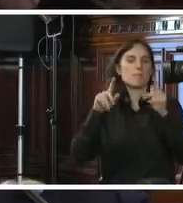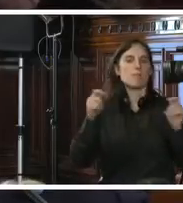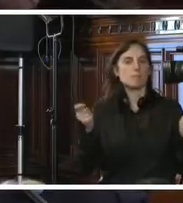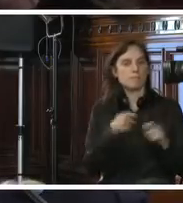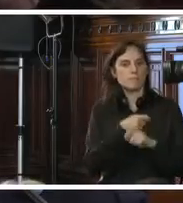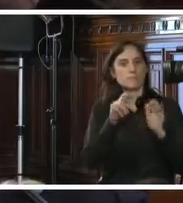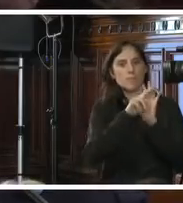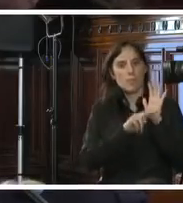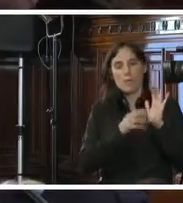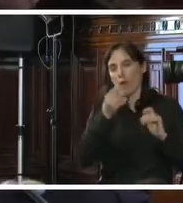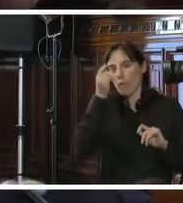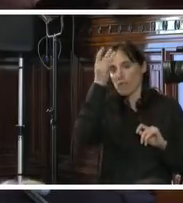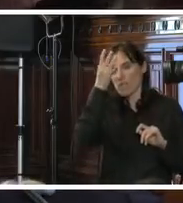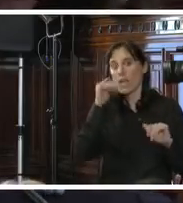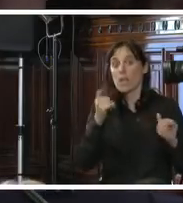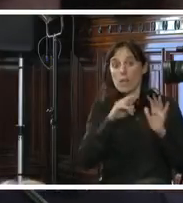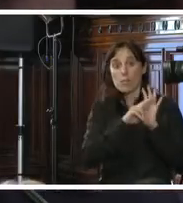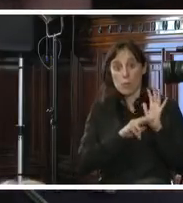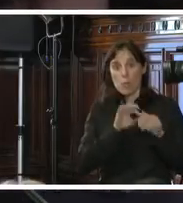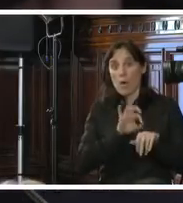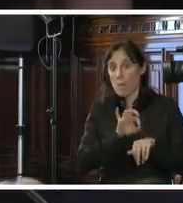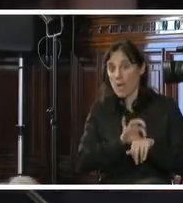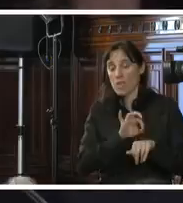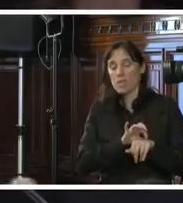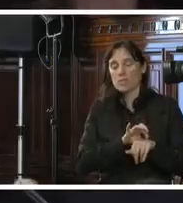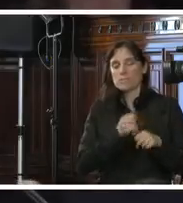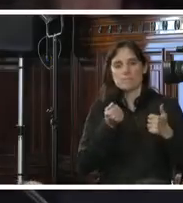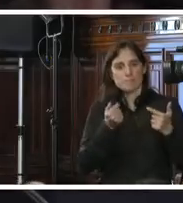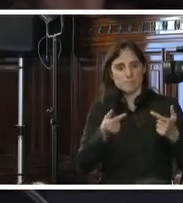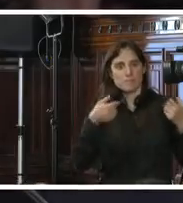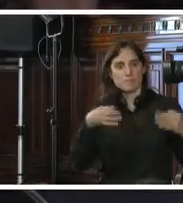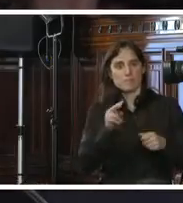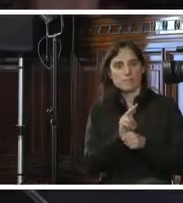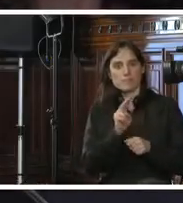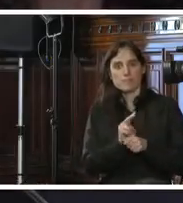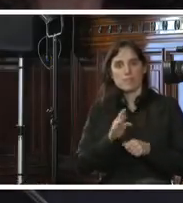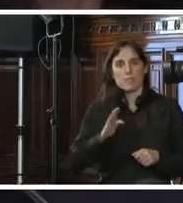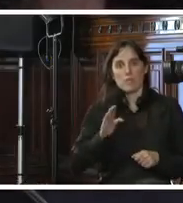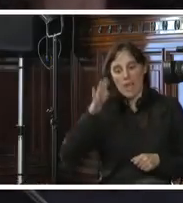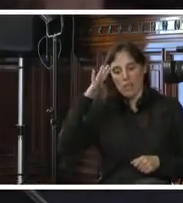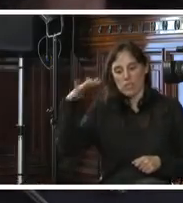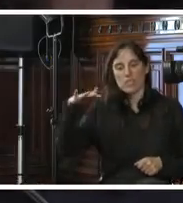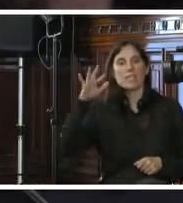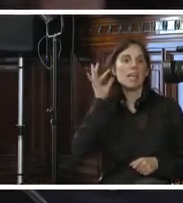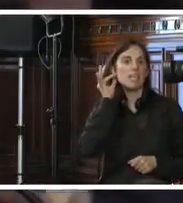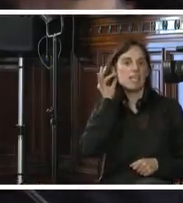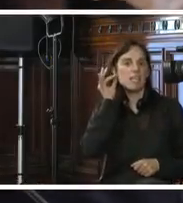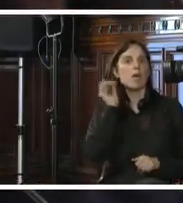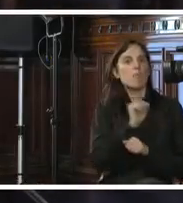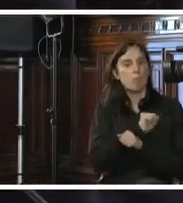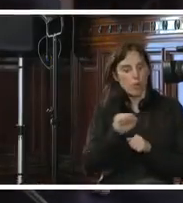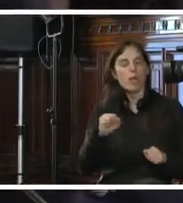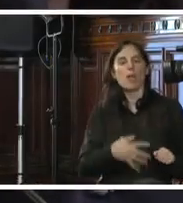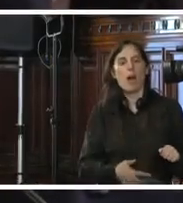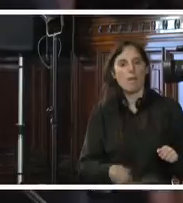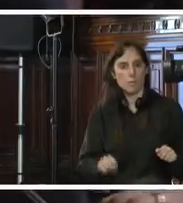modificación de una norma oficial, que es una norma médica que garantiza que las mujeres, adolescentes y las niñas puedan tener acceso a la